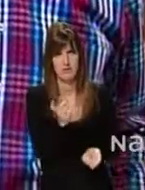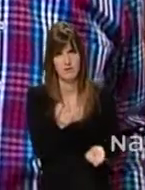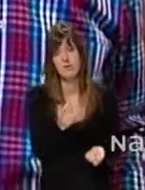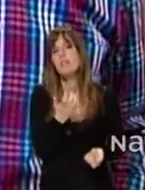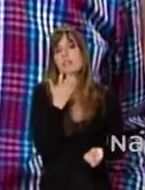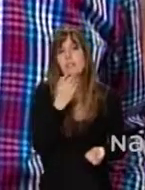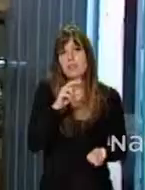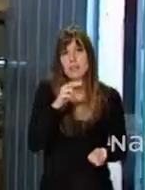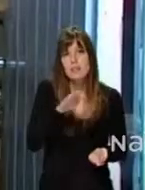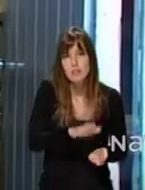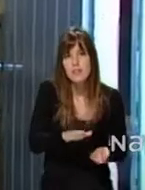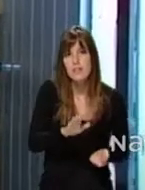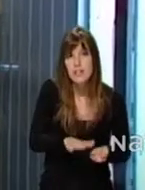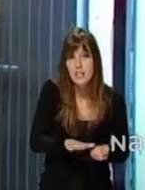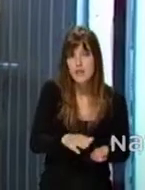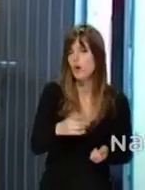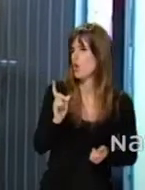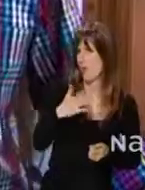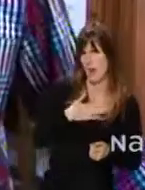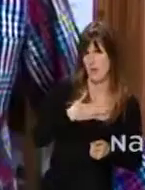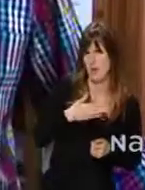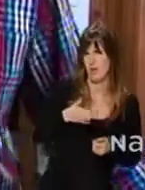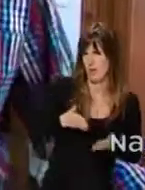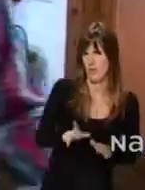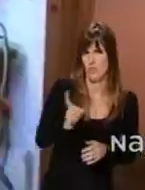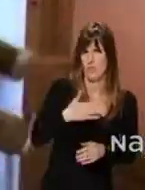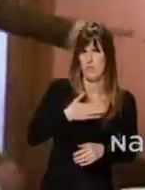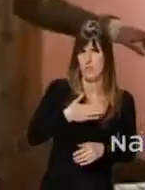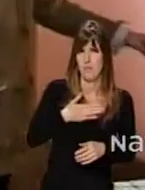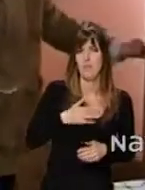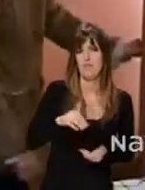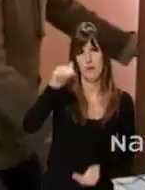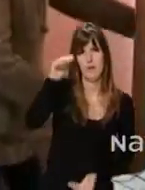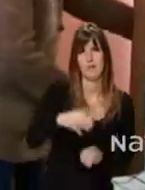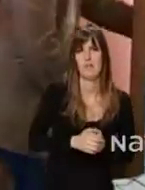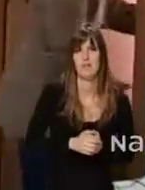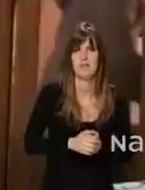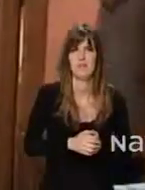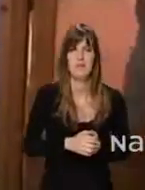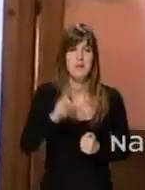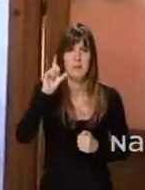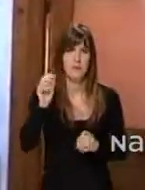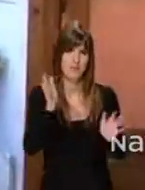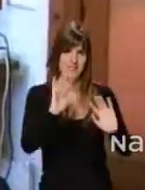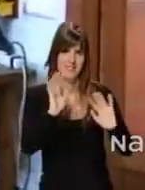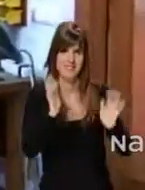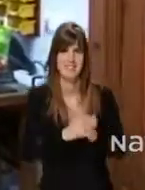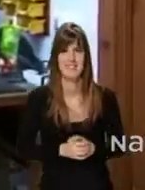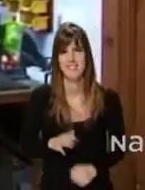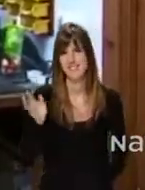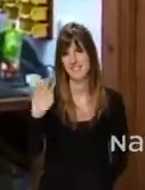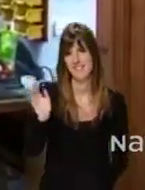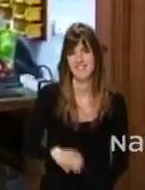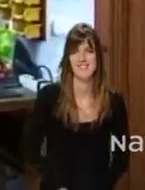crío pequeñico. No, es para mí. Ah, ¿para ti? Sí. Ah, entonces a ti el grande. Me voy. Bien, bien. Adiós. Adiós.